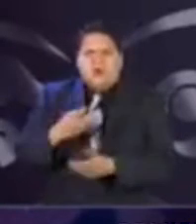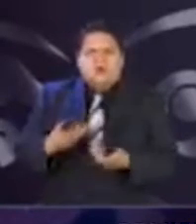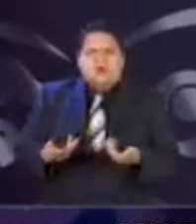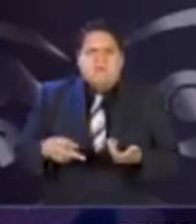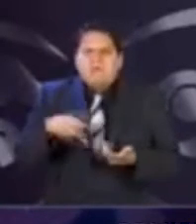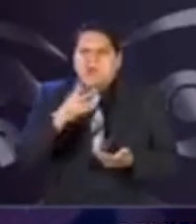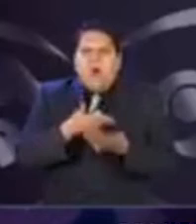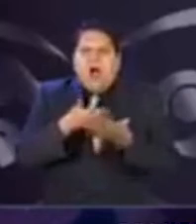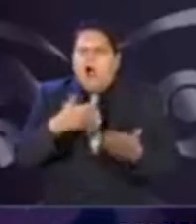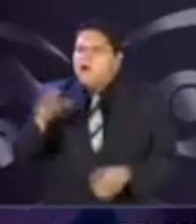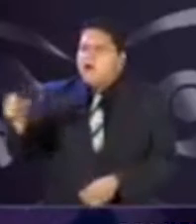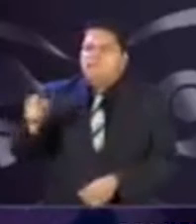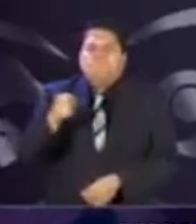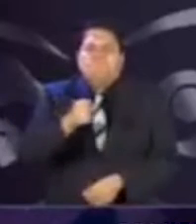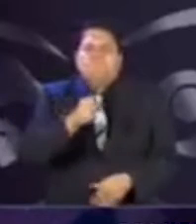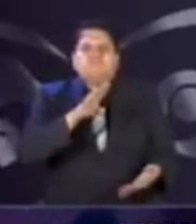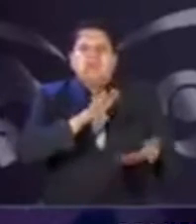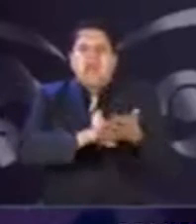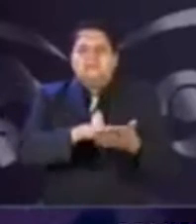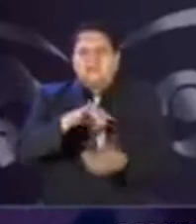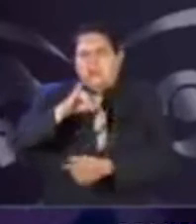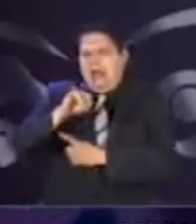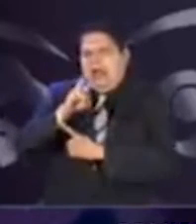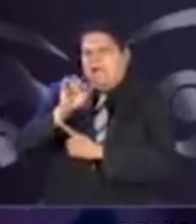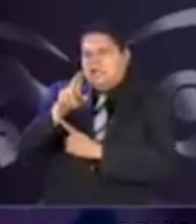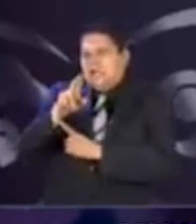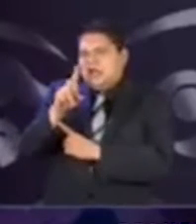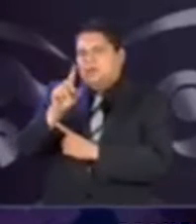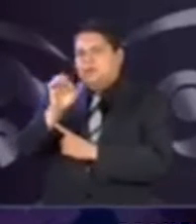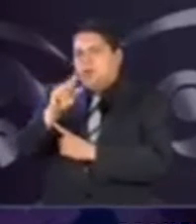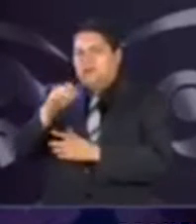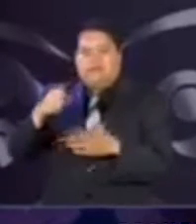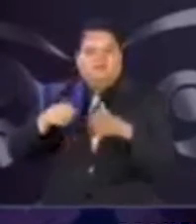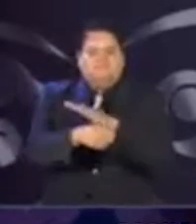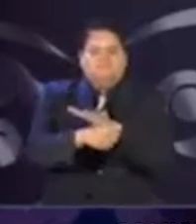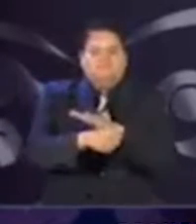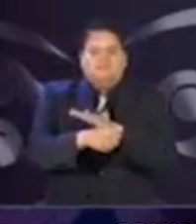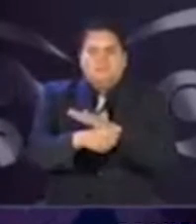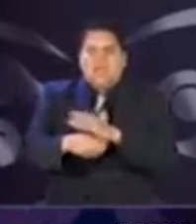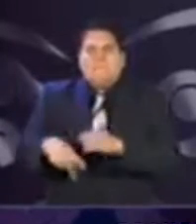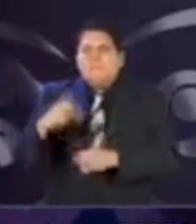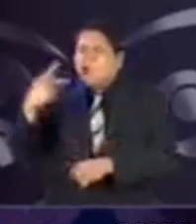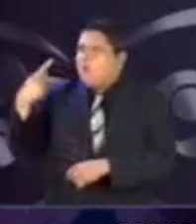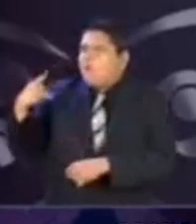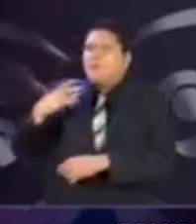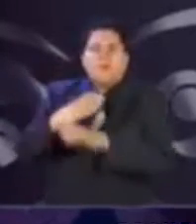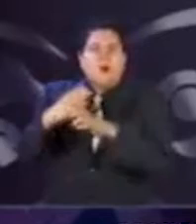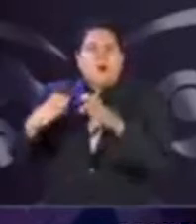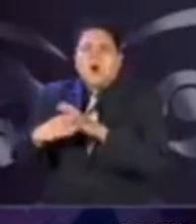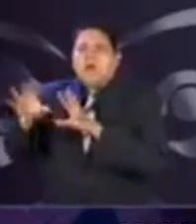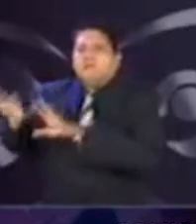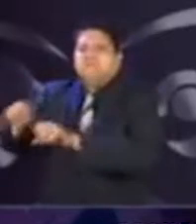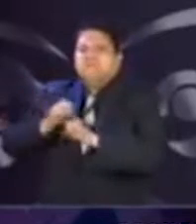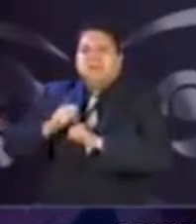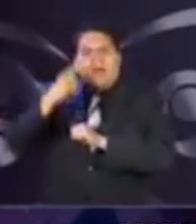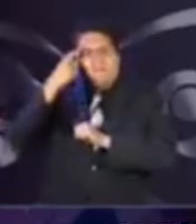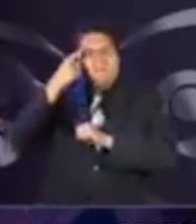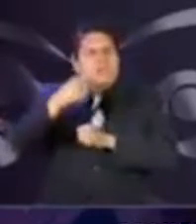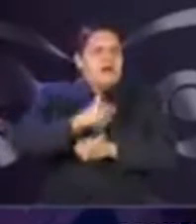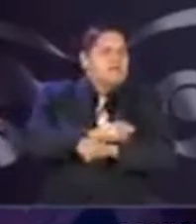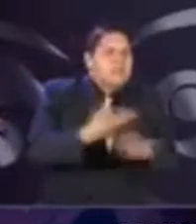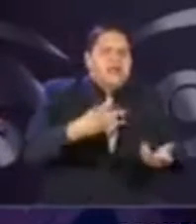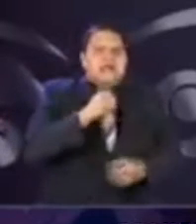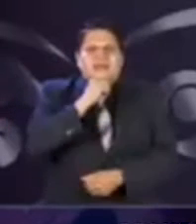esté provisionalmente en la cárcel si no le confiscan los bienes y no se hace una reparación del daño a los